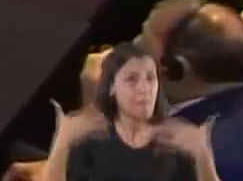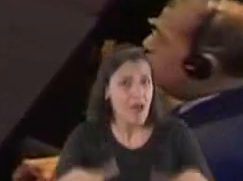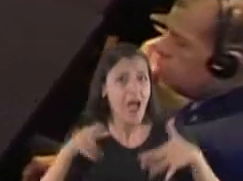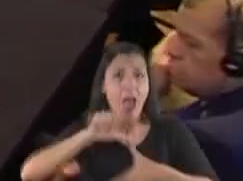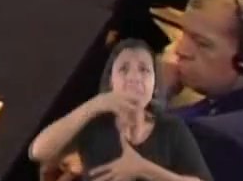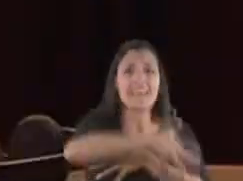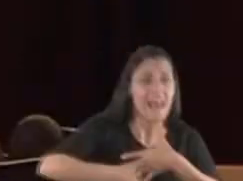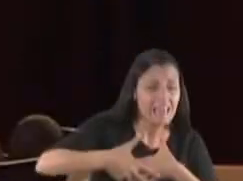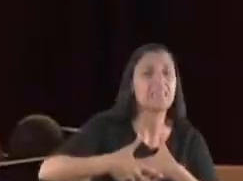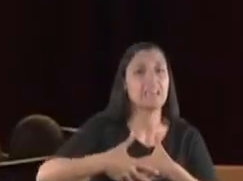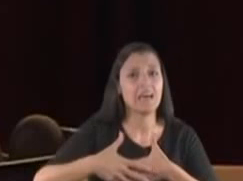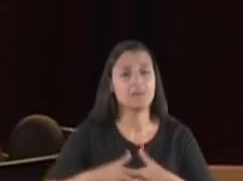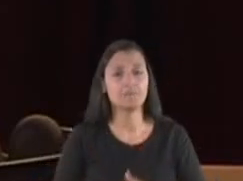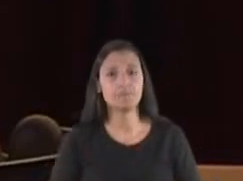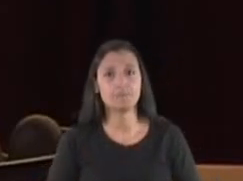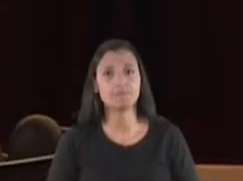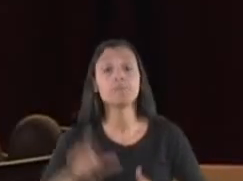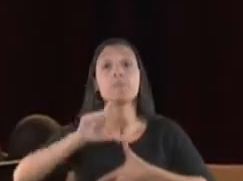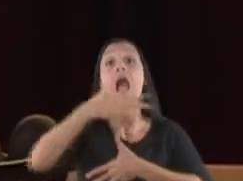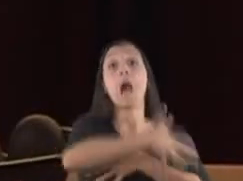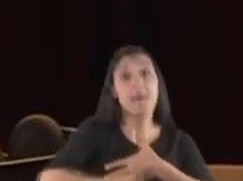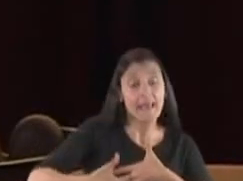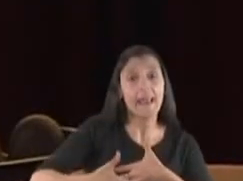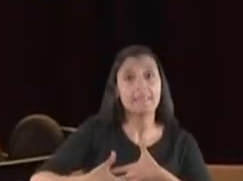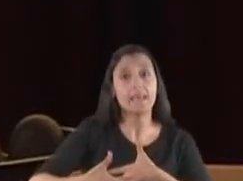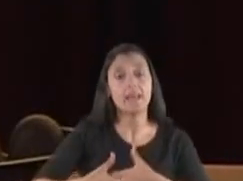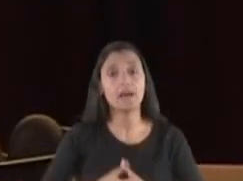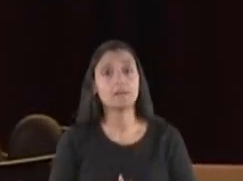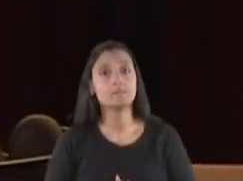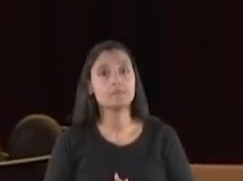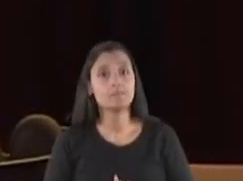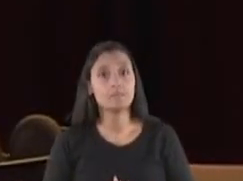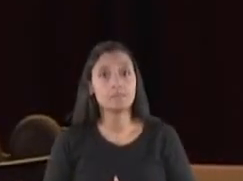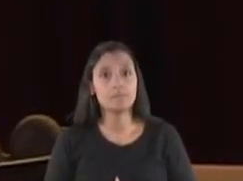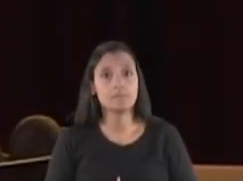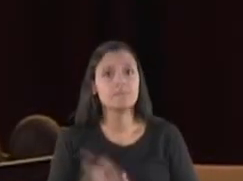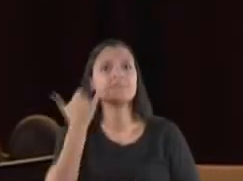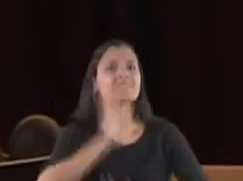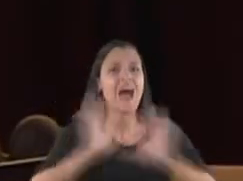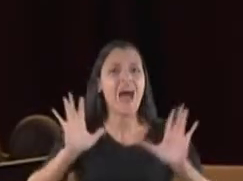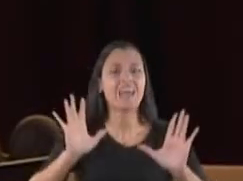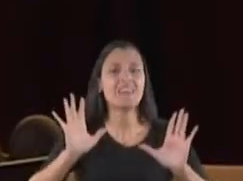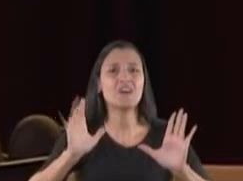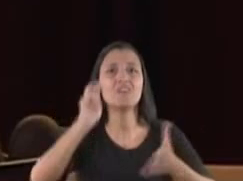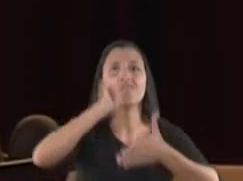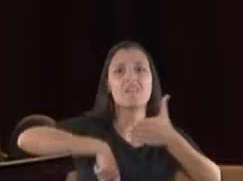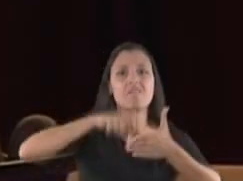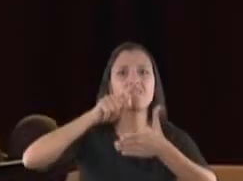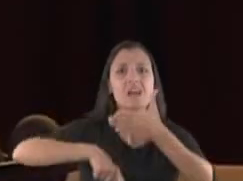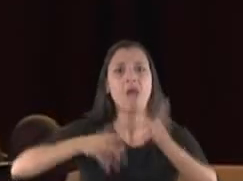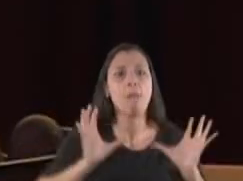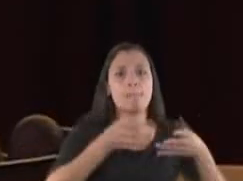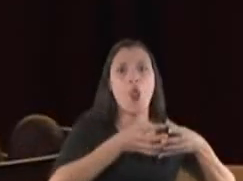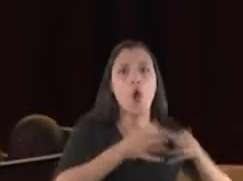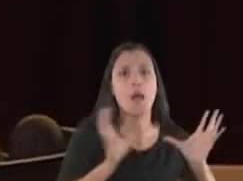América Latina. América Latina hemos logrado formar diferentes bloques. Con los